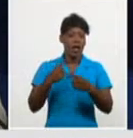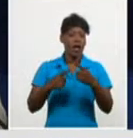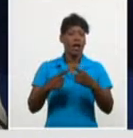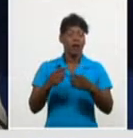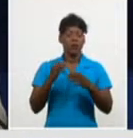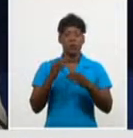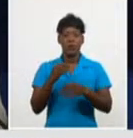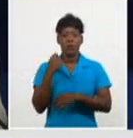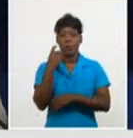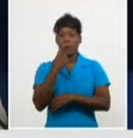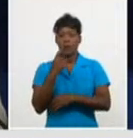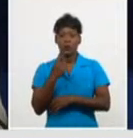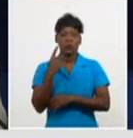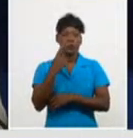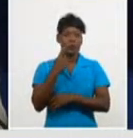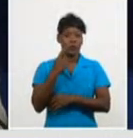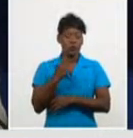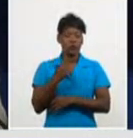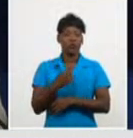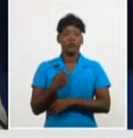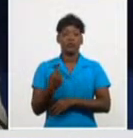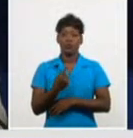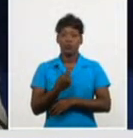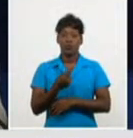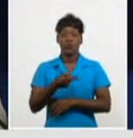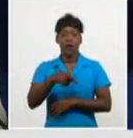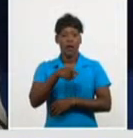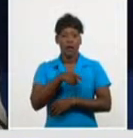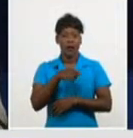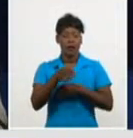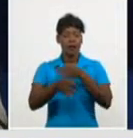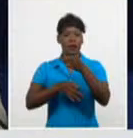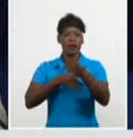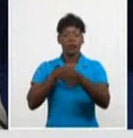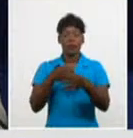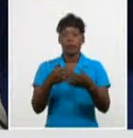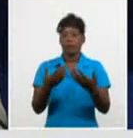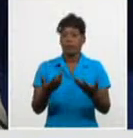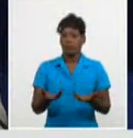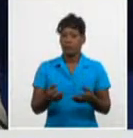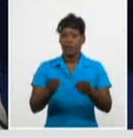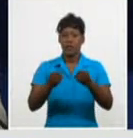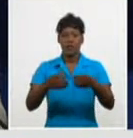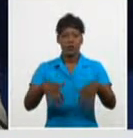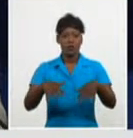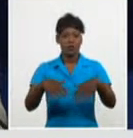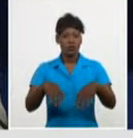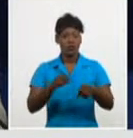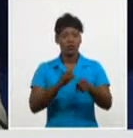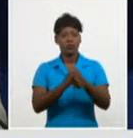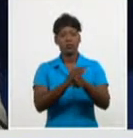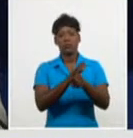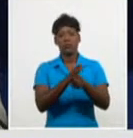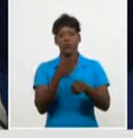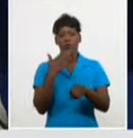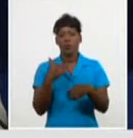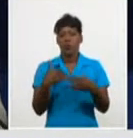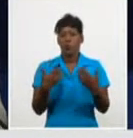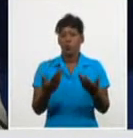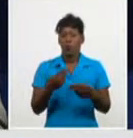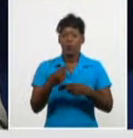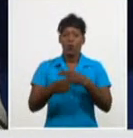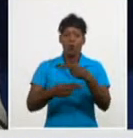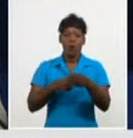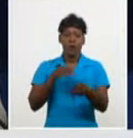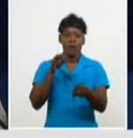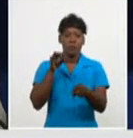país en relación con la sucesiva fase, cómo se irá incorporando el país